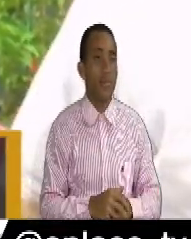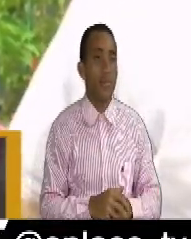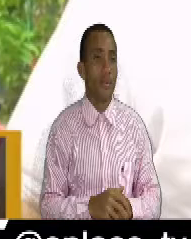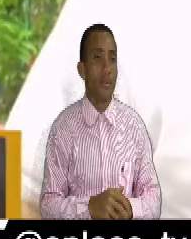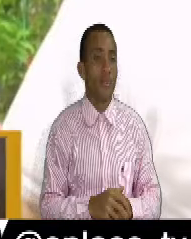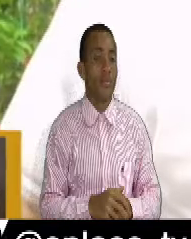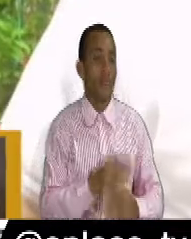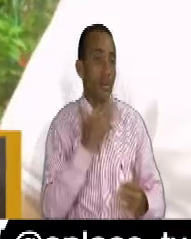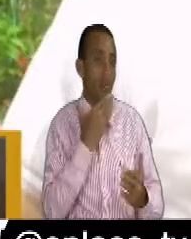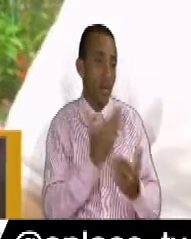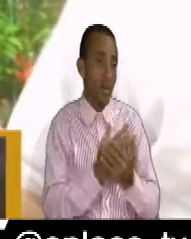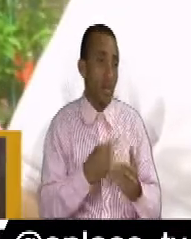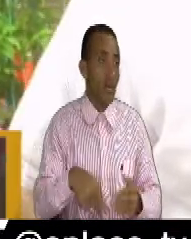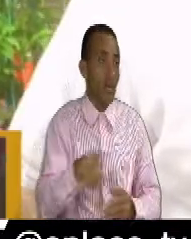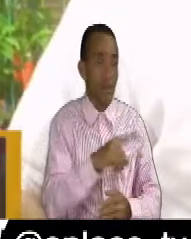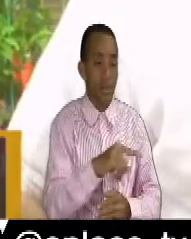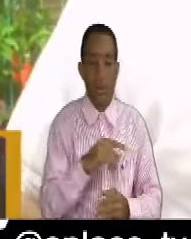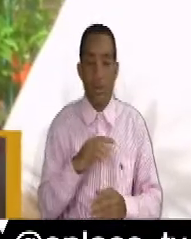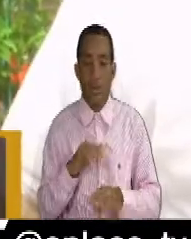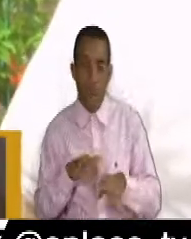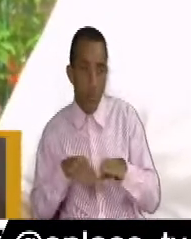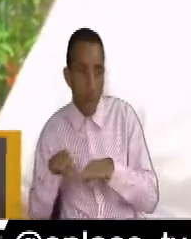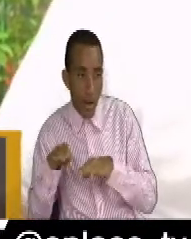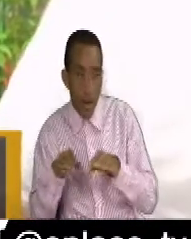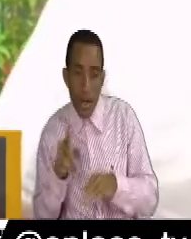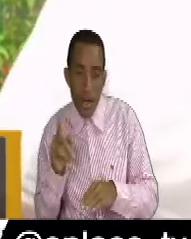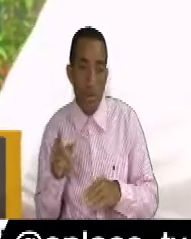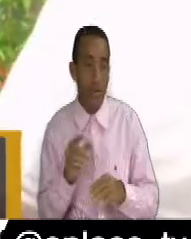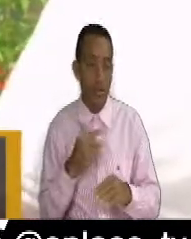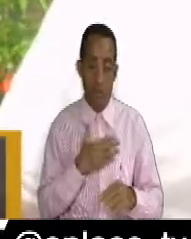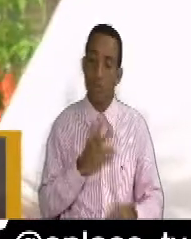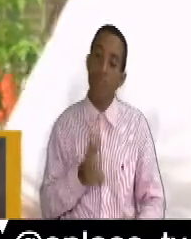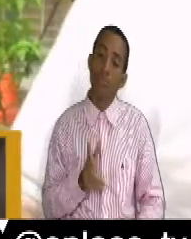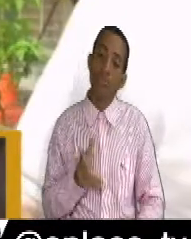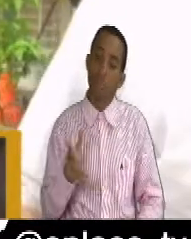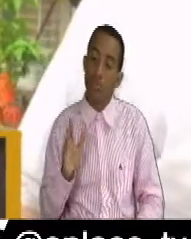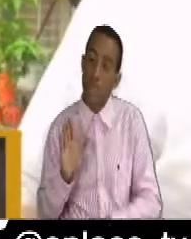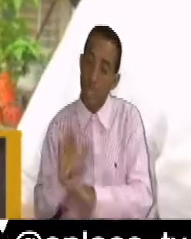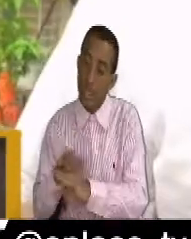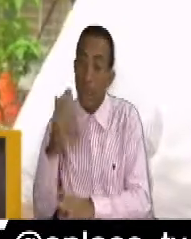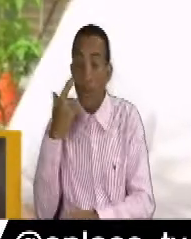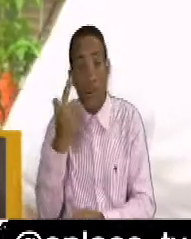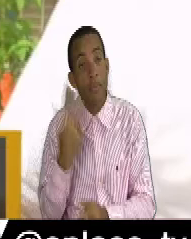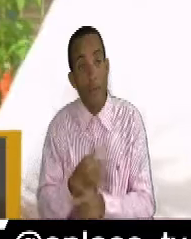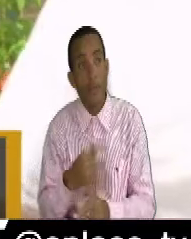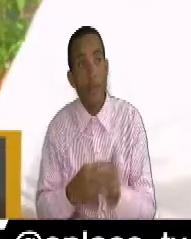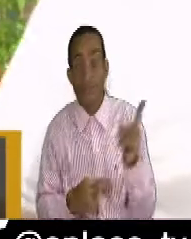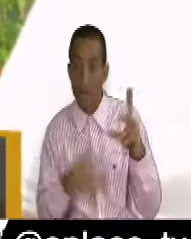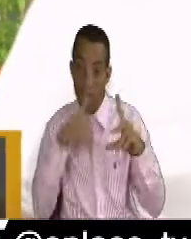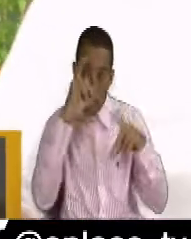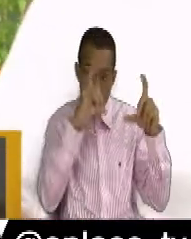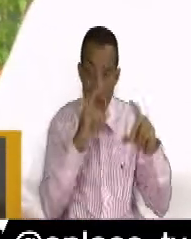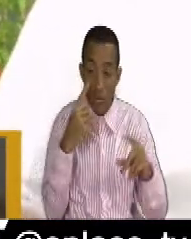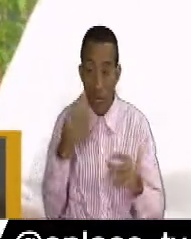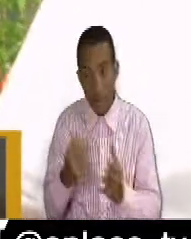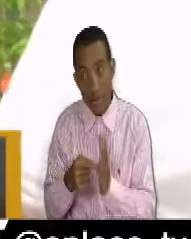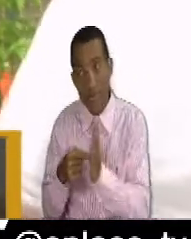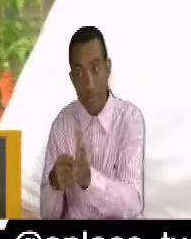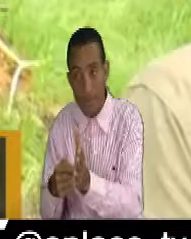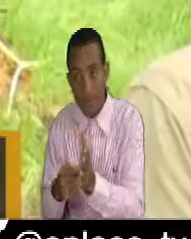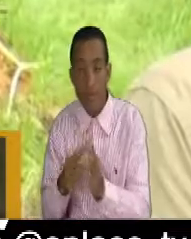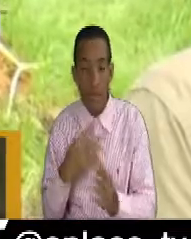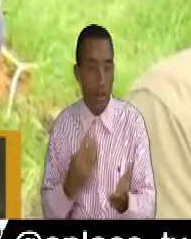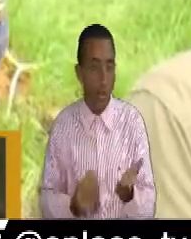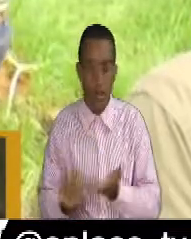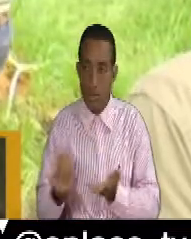Gracias a los señores de la infraestructura que hice el llamado conocimiento, fui y llevé fotos y me prestaron el servicio de una